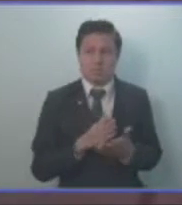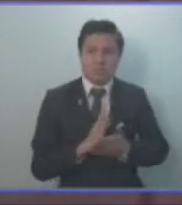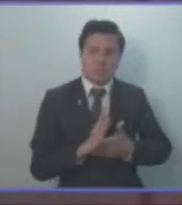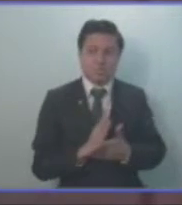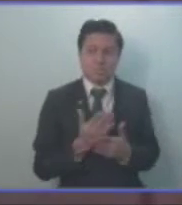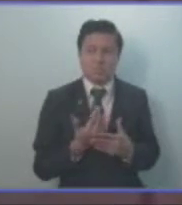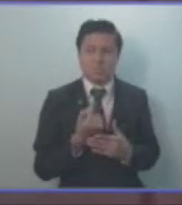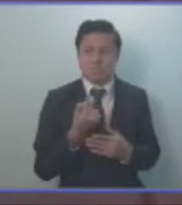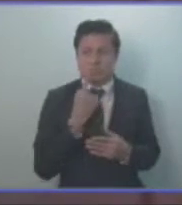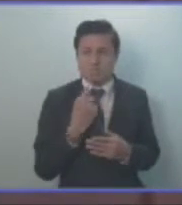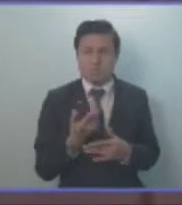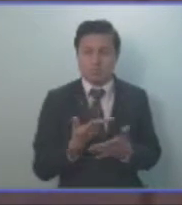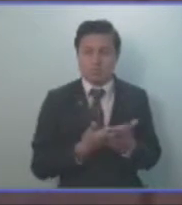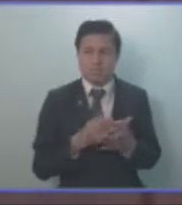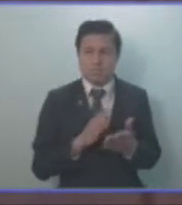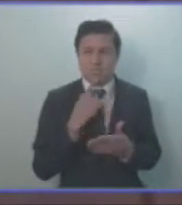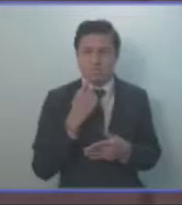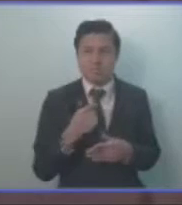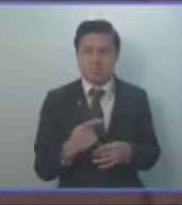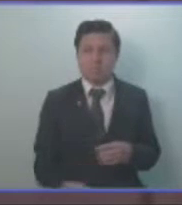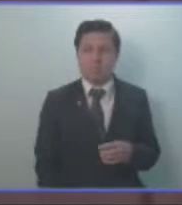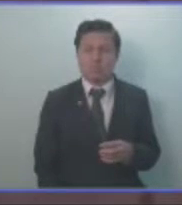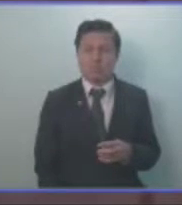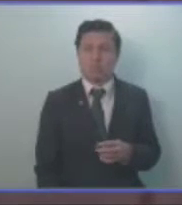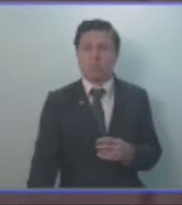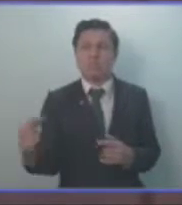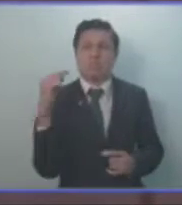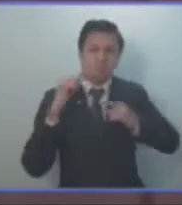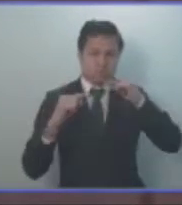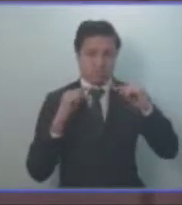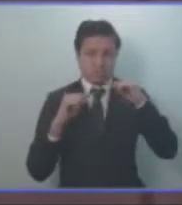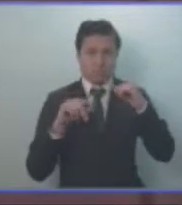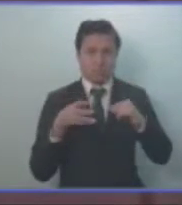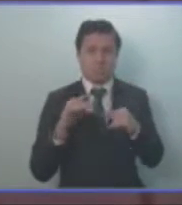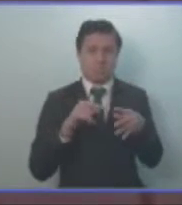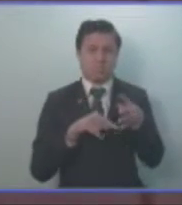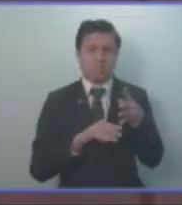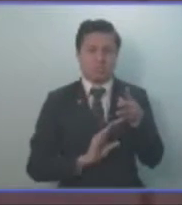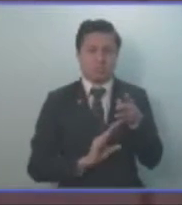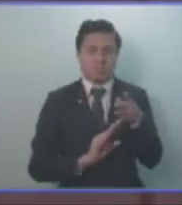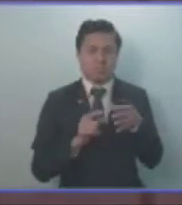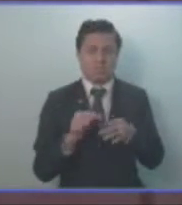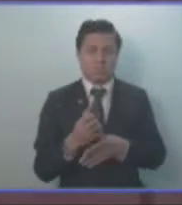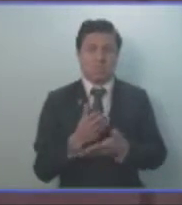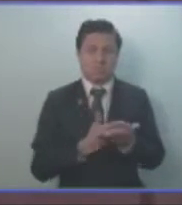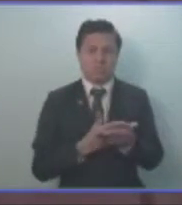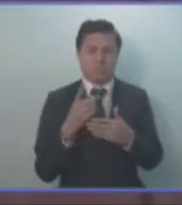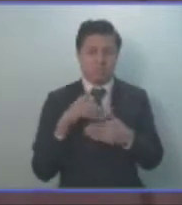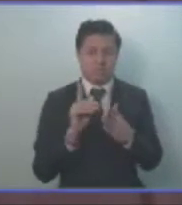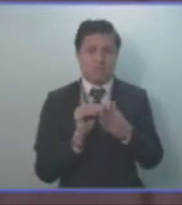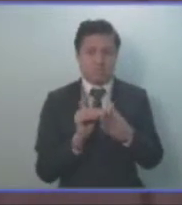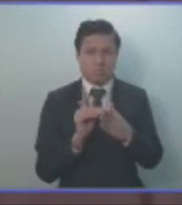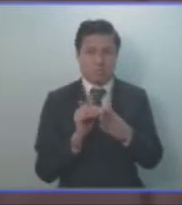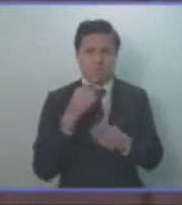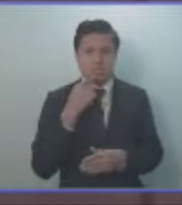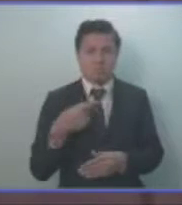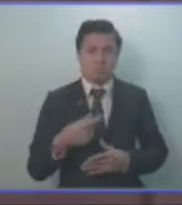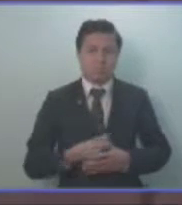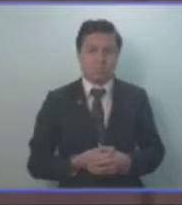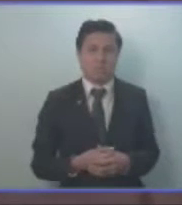caso de que se trate. Por tanto, en uso de sus facultades constitucionales y a iniciativa de los diputados,